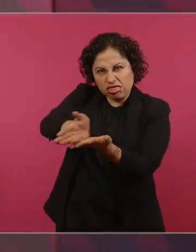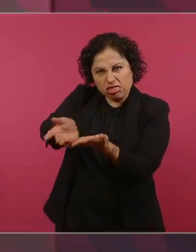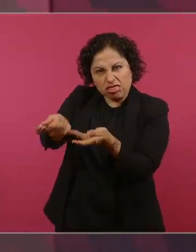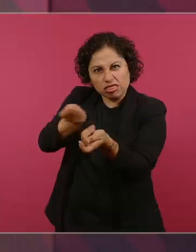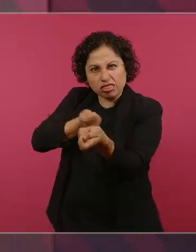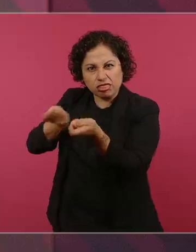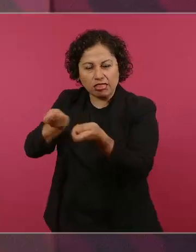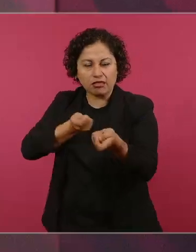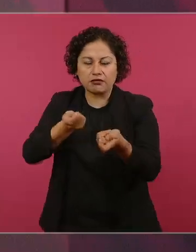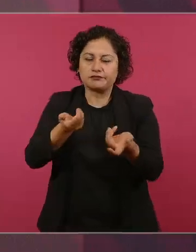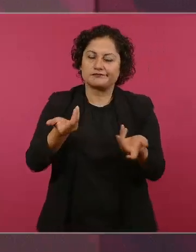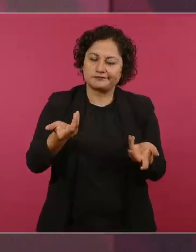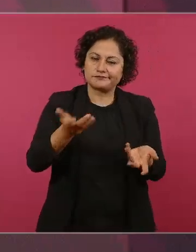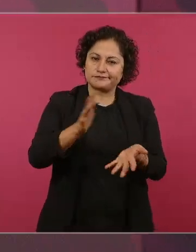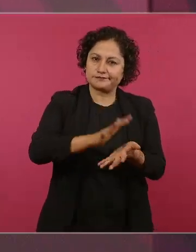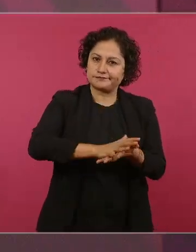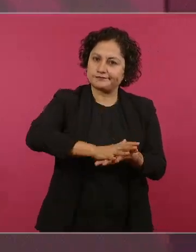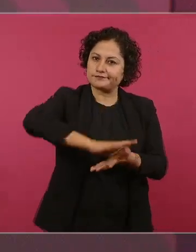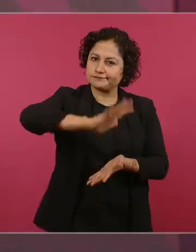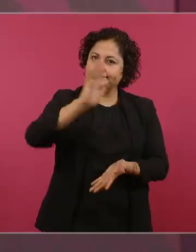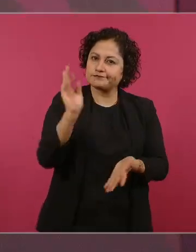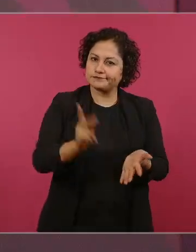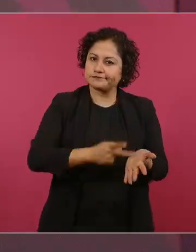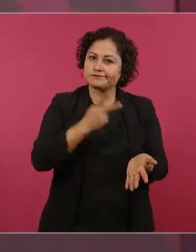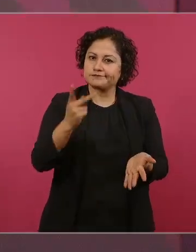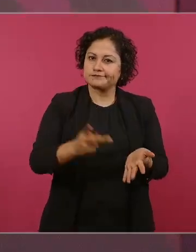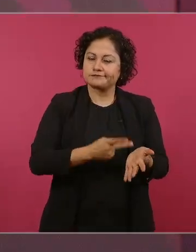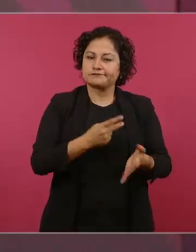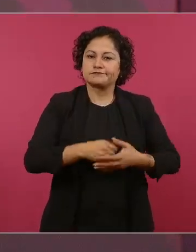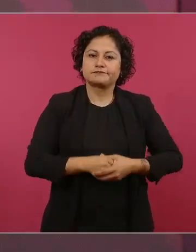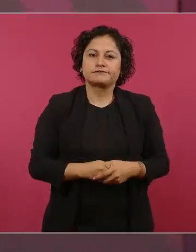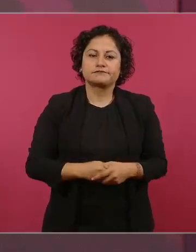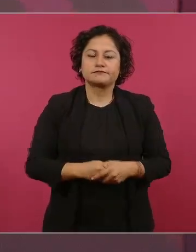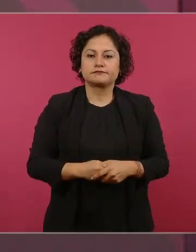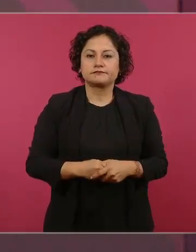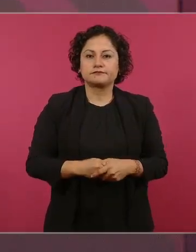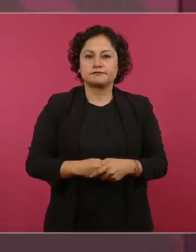que es lo que todavía se refleja